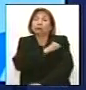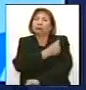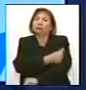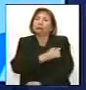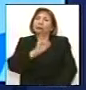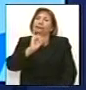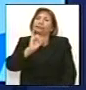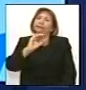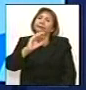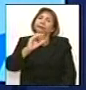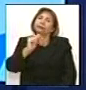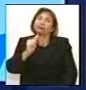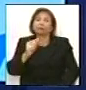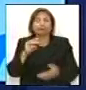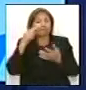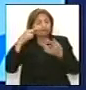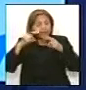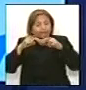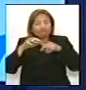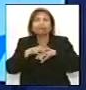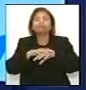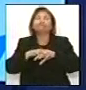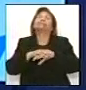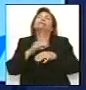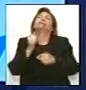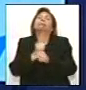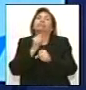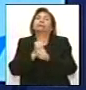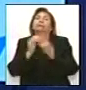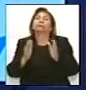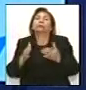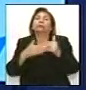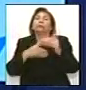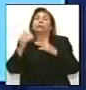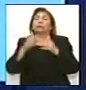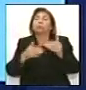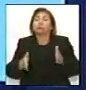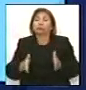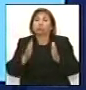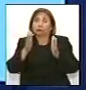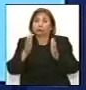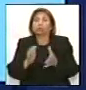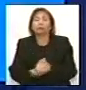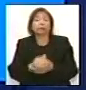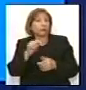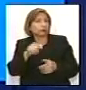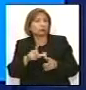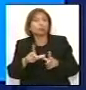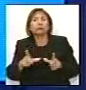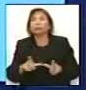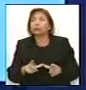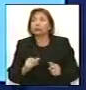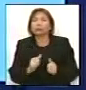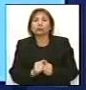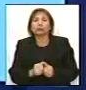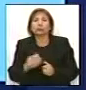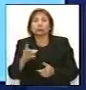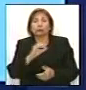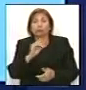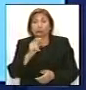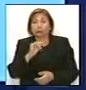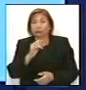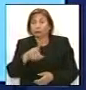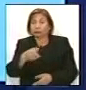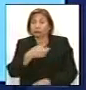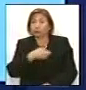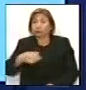ICA convocada para analizar la situación de los trabajos de reconstrucción en esa ciudad. El titular del Parlamento